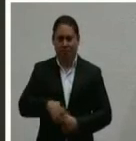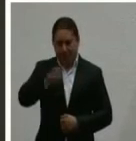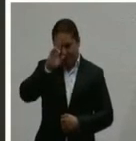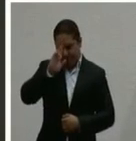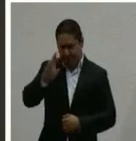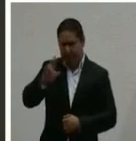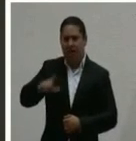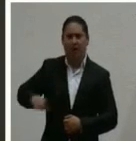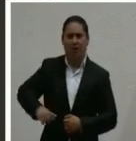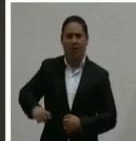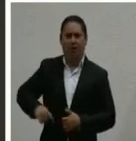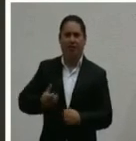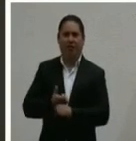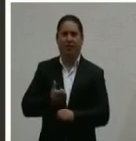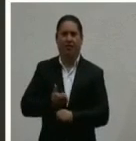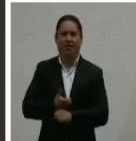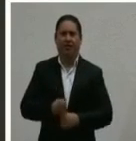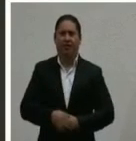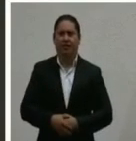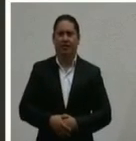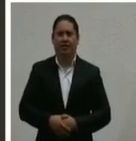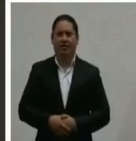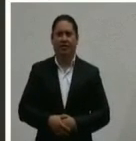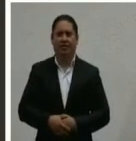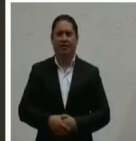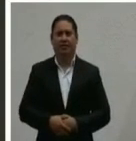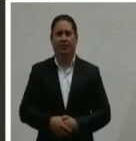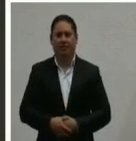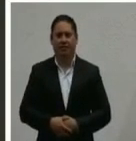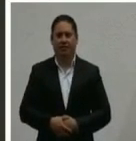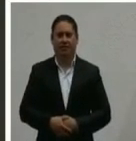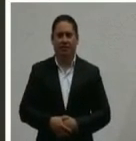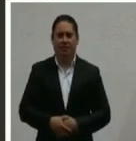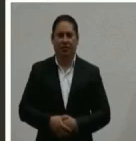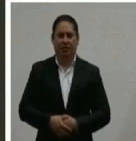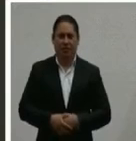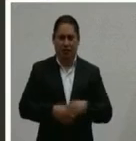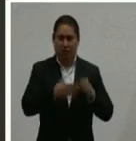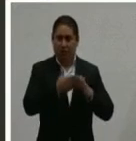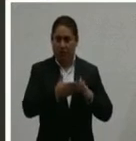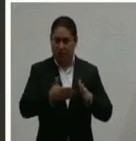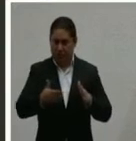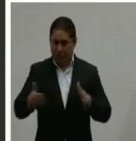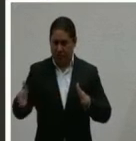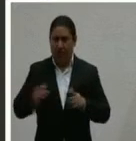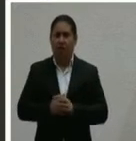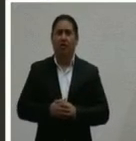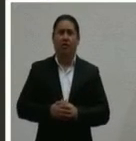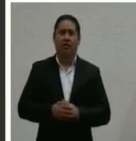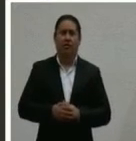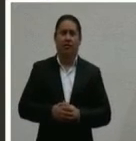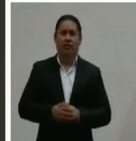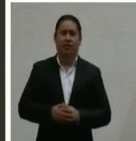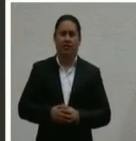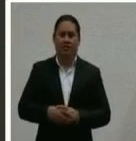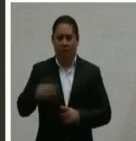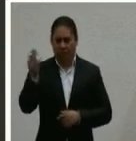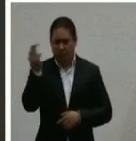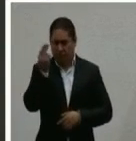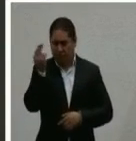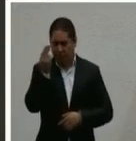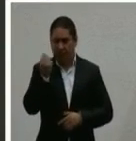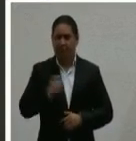al Ejecutivo del Estado, puesto que en el ejercicio de los recursos públicos era